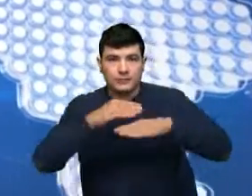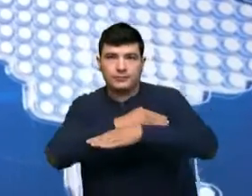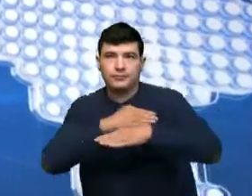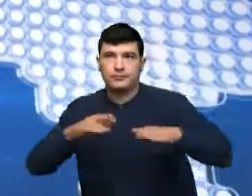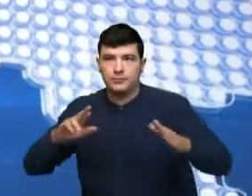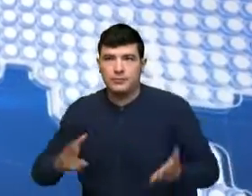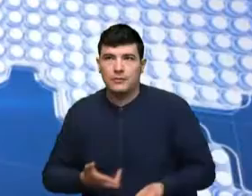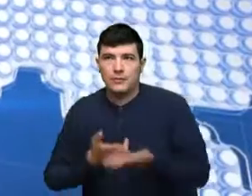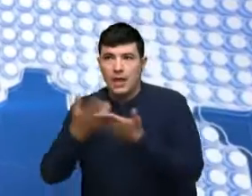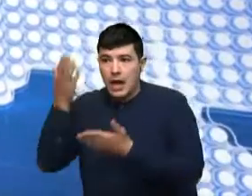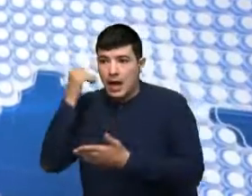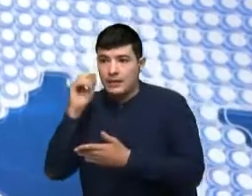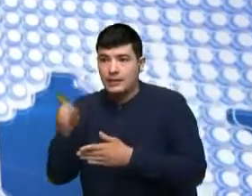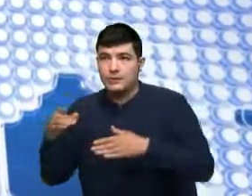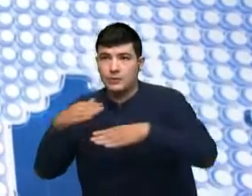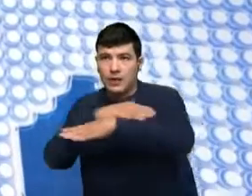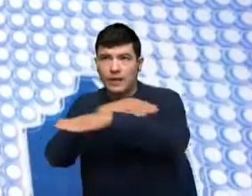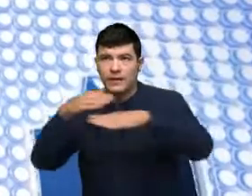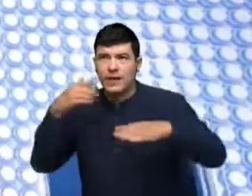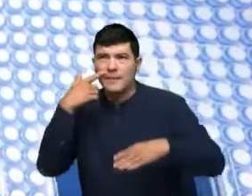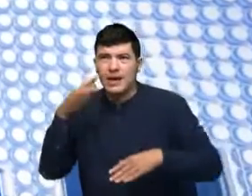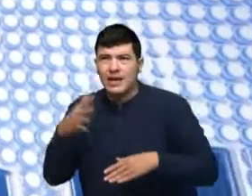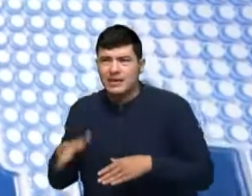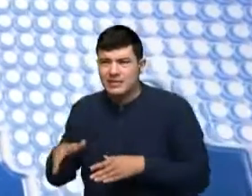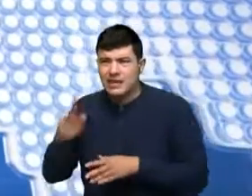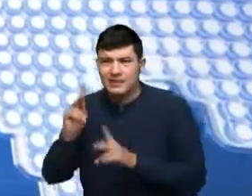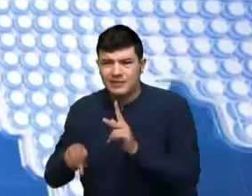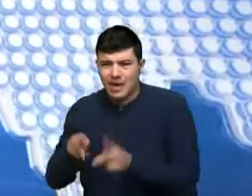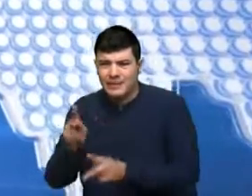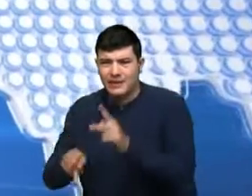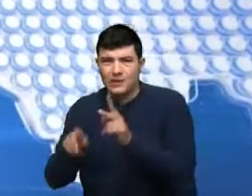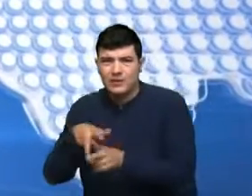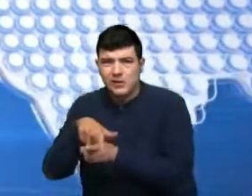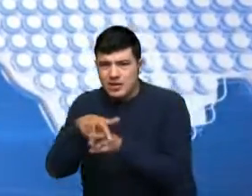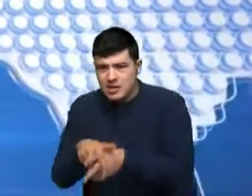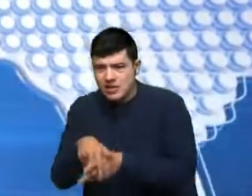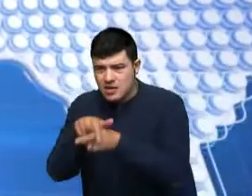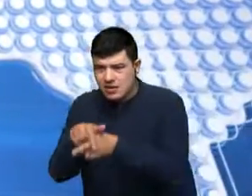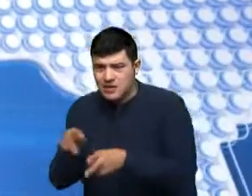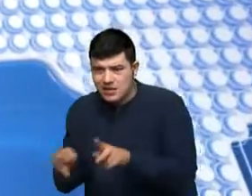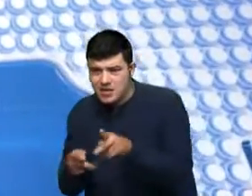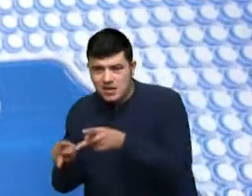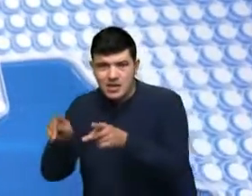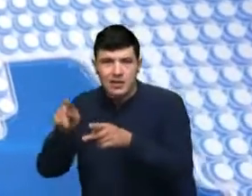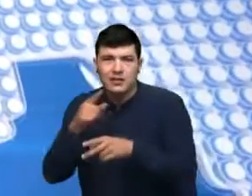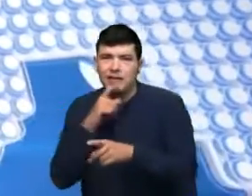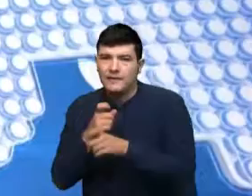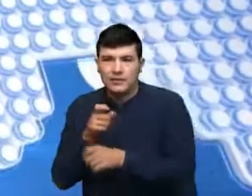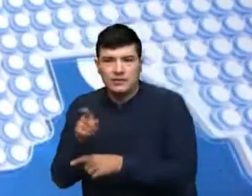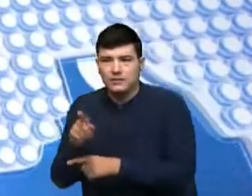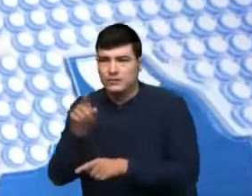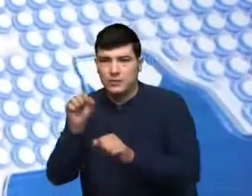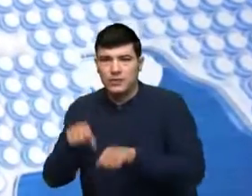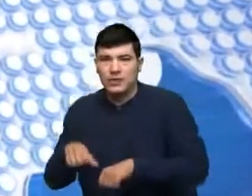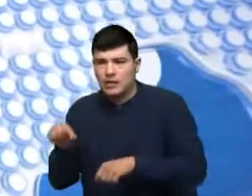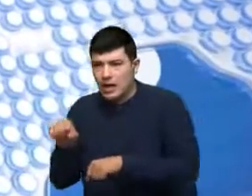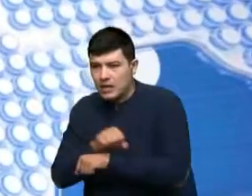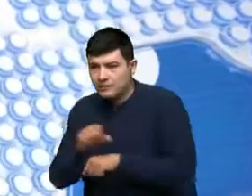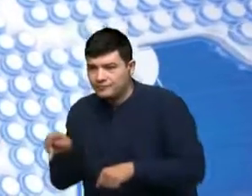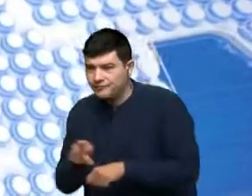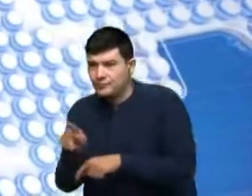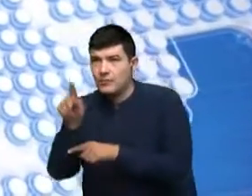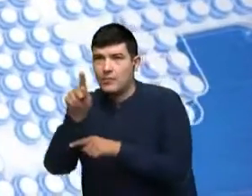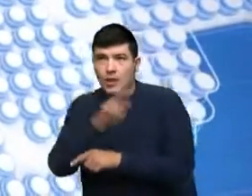imágenes, las vías son lo más parecido a caminos de herradura que hace difícil transitar por allí. Este es